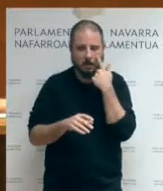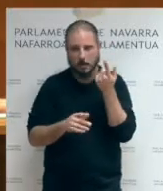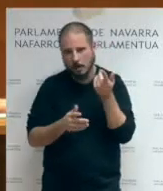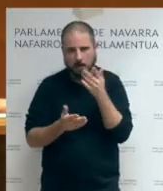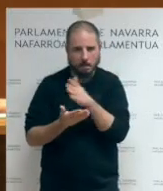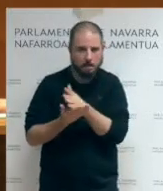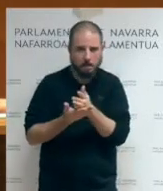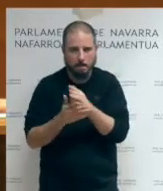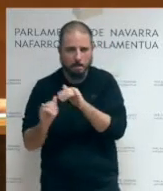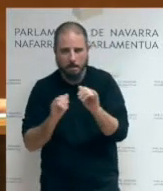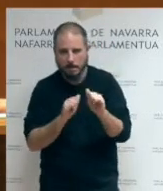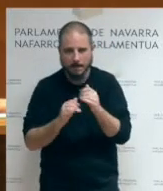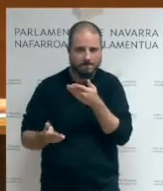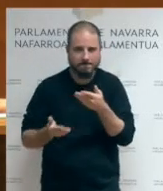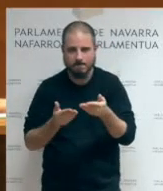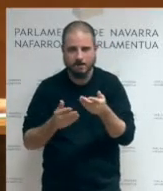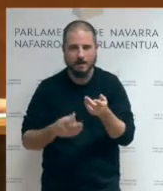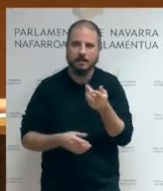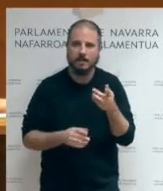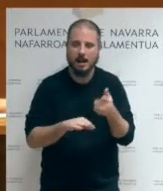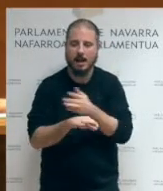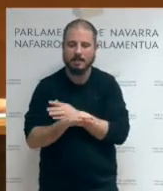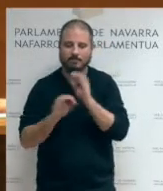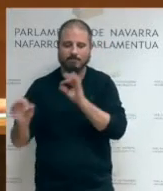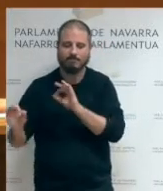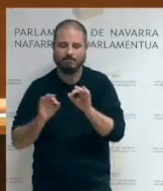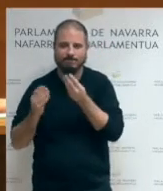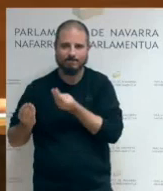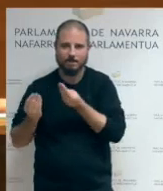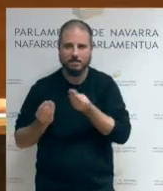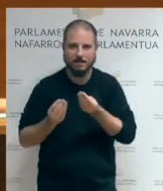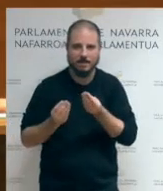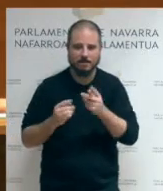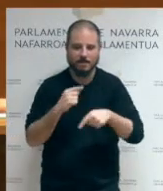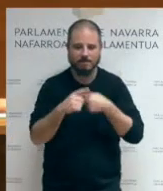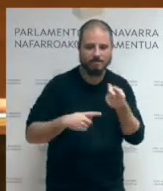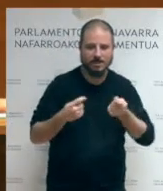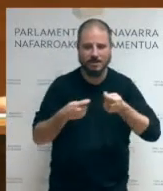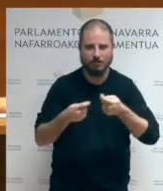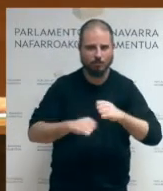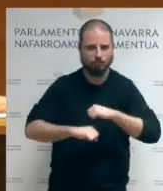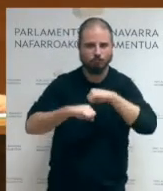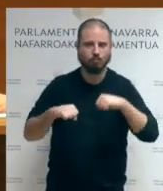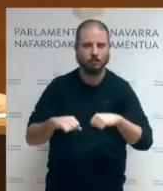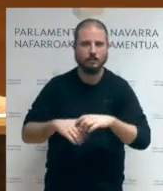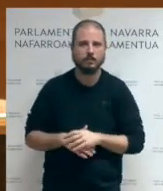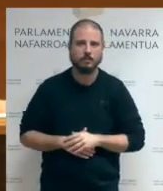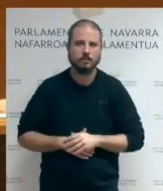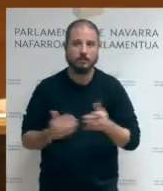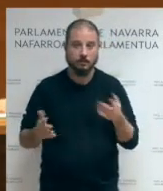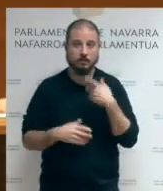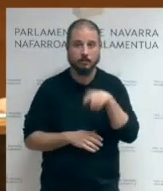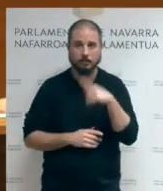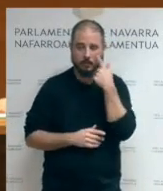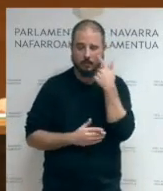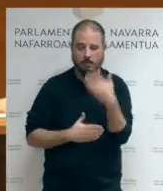las funciones, y una buena preparación nos volvería a sentar en una posición sólida para la negociación. Asimismo, habría que definir procesos